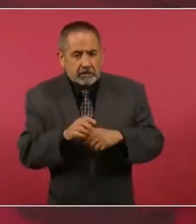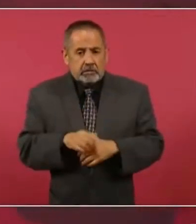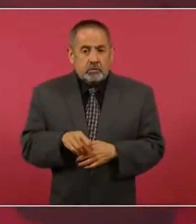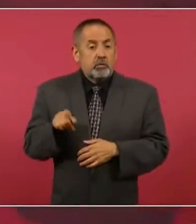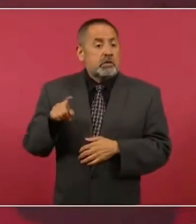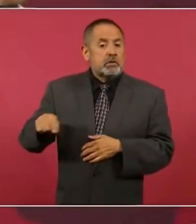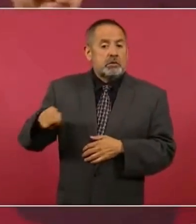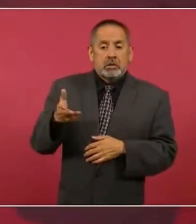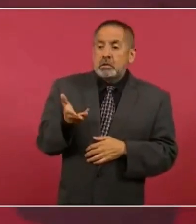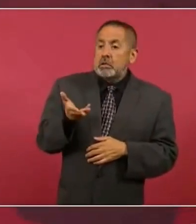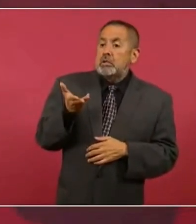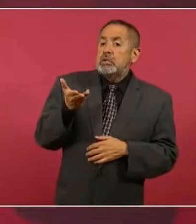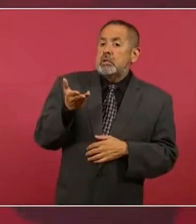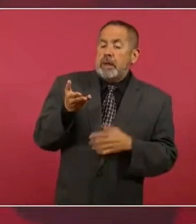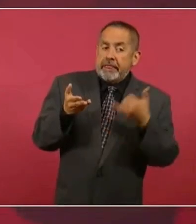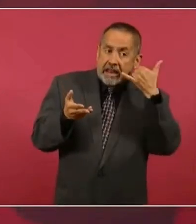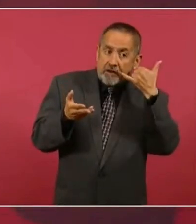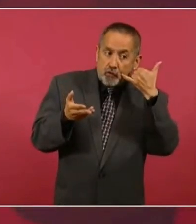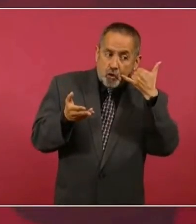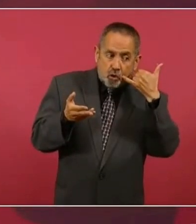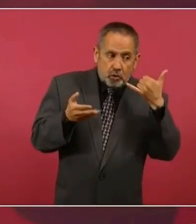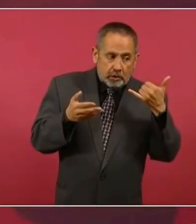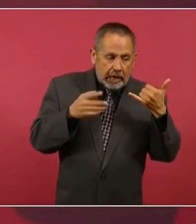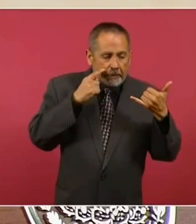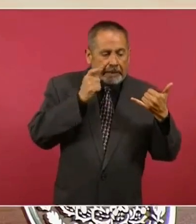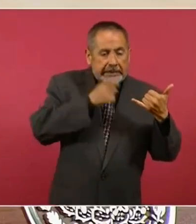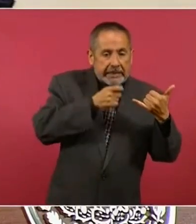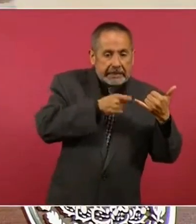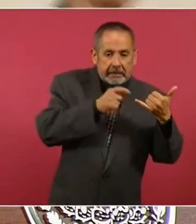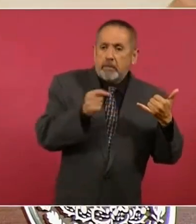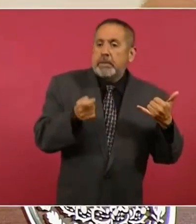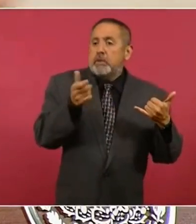solicita para intervenir un teléfono,